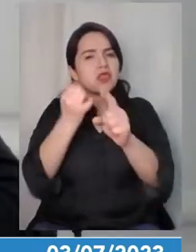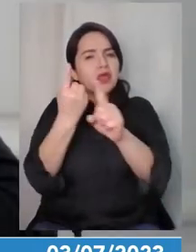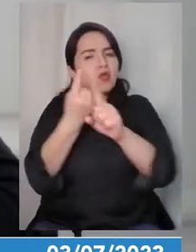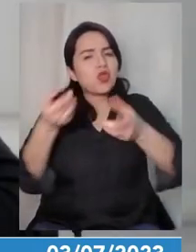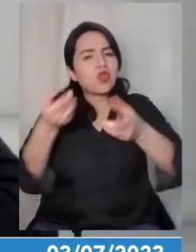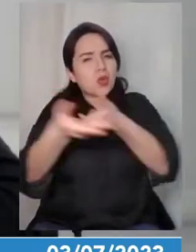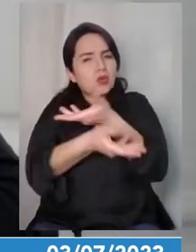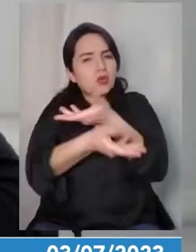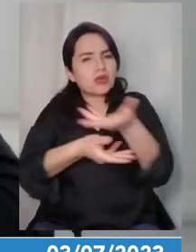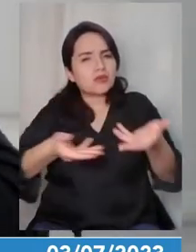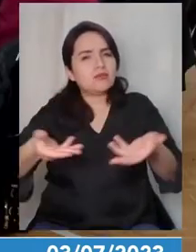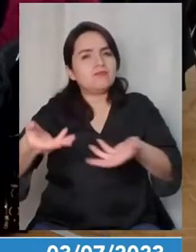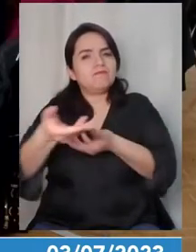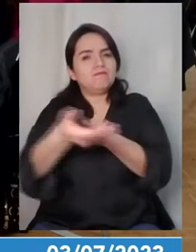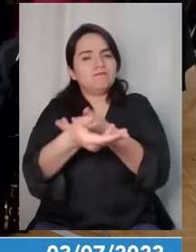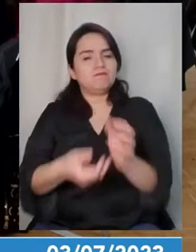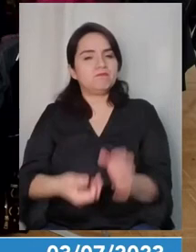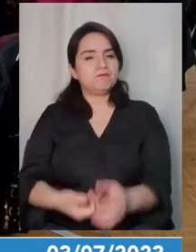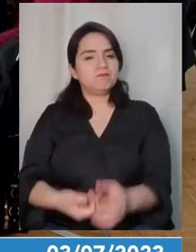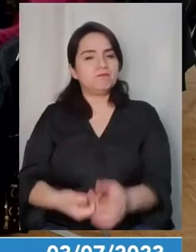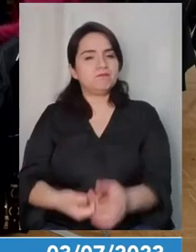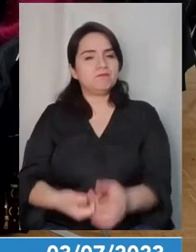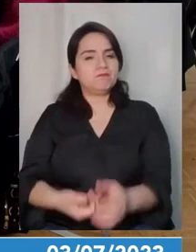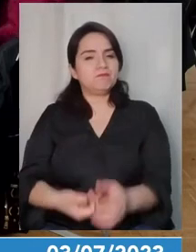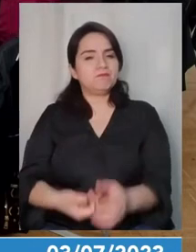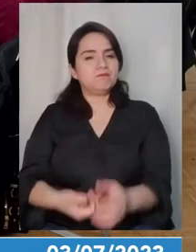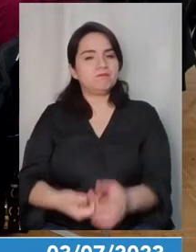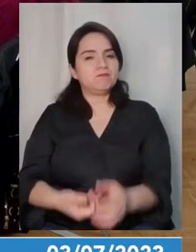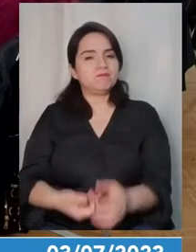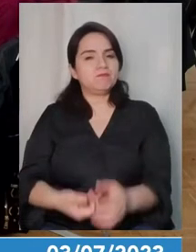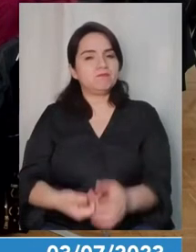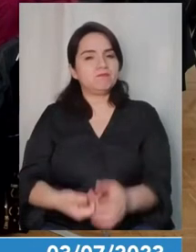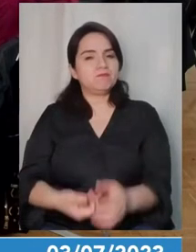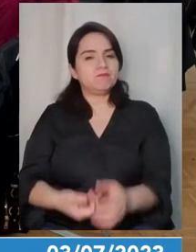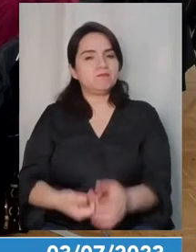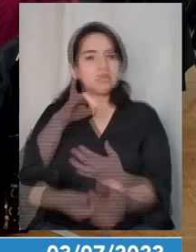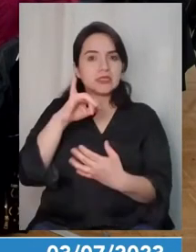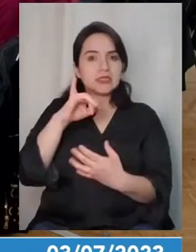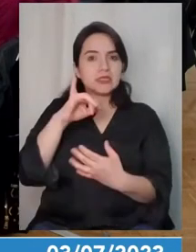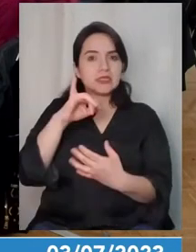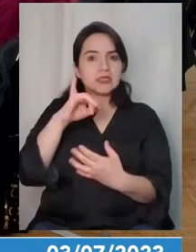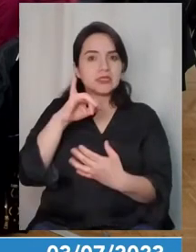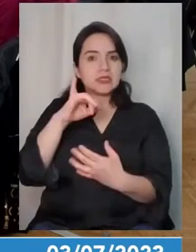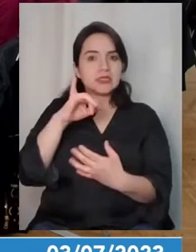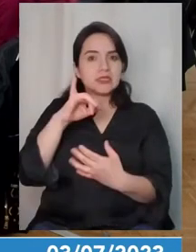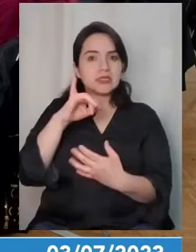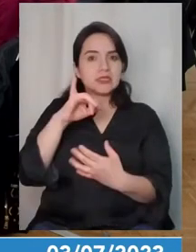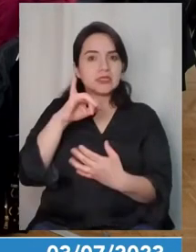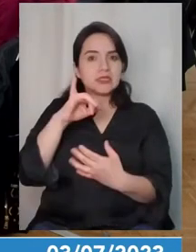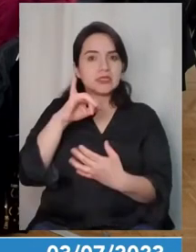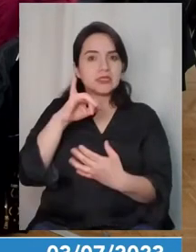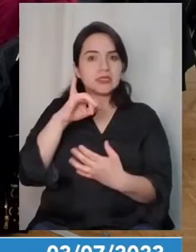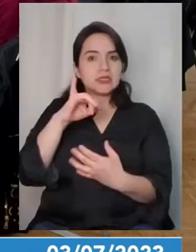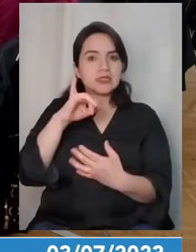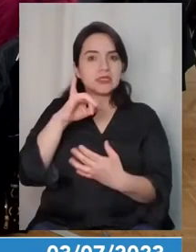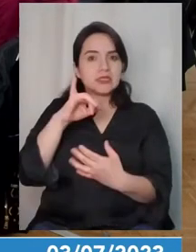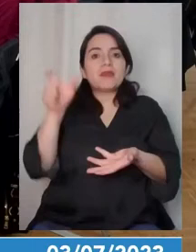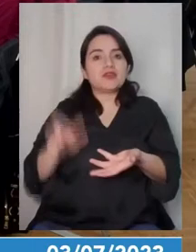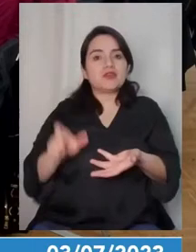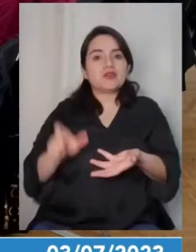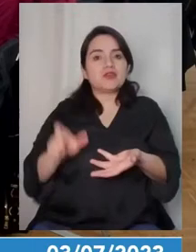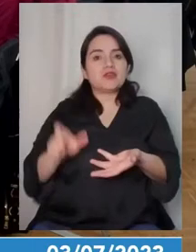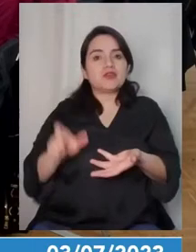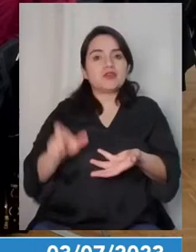Entonces habíamos pensado si llegábamos a consenso podíamos traer a alguien que pudiese exponer sobre ese tema. Nosotros